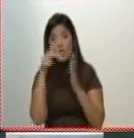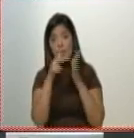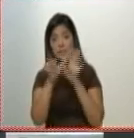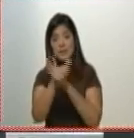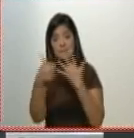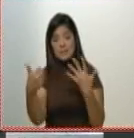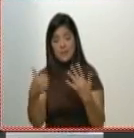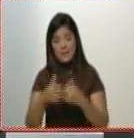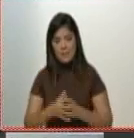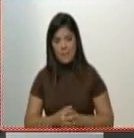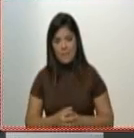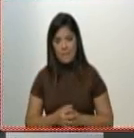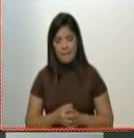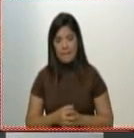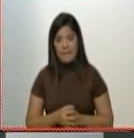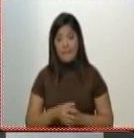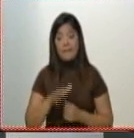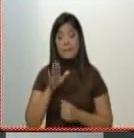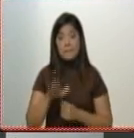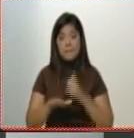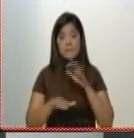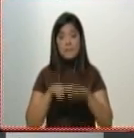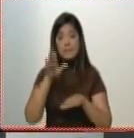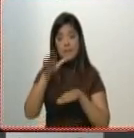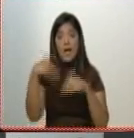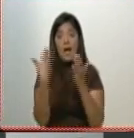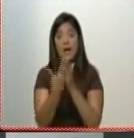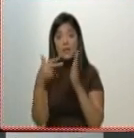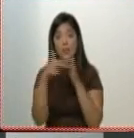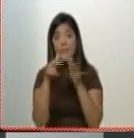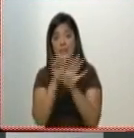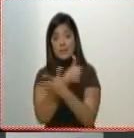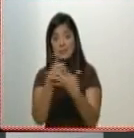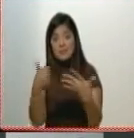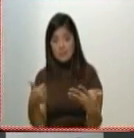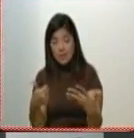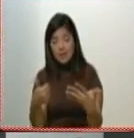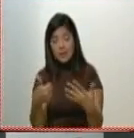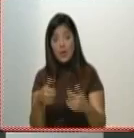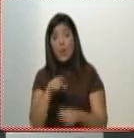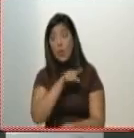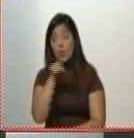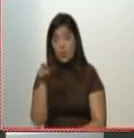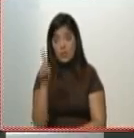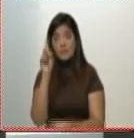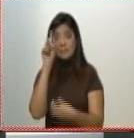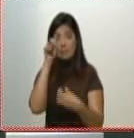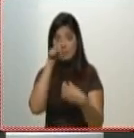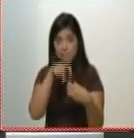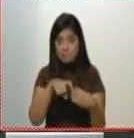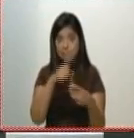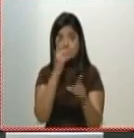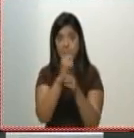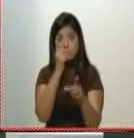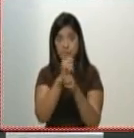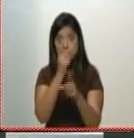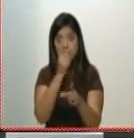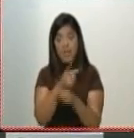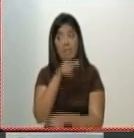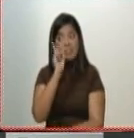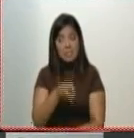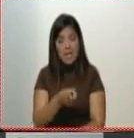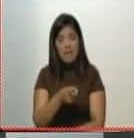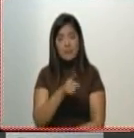Bueno, cada paso de aquí al 2016, al día en que ustedes entren allí en competencia, tiene que